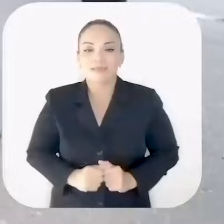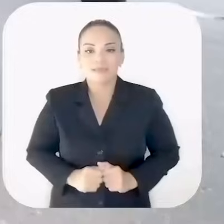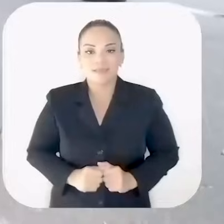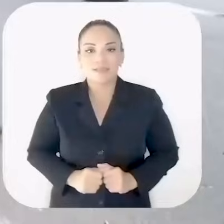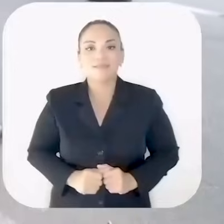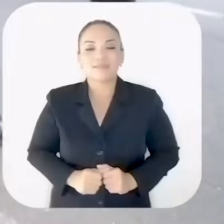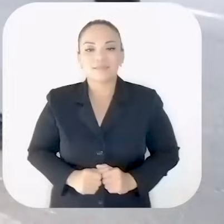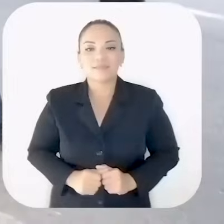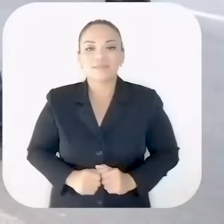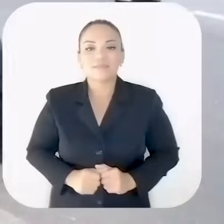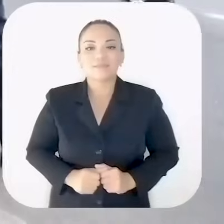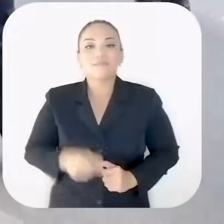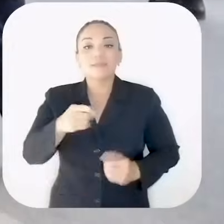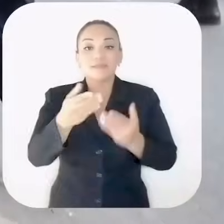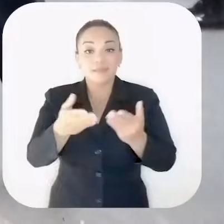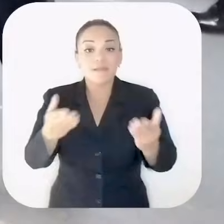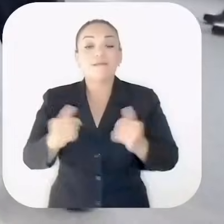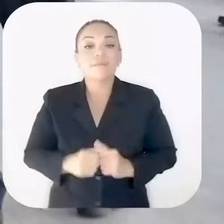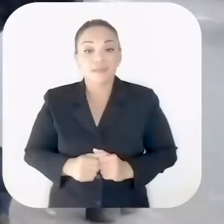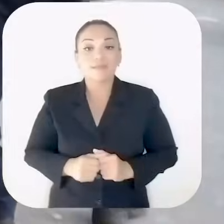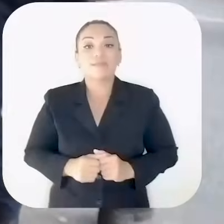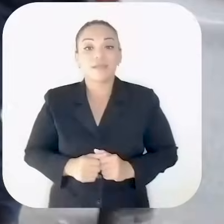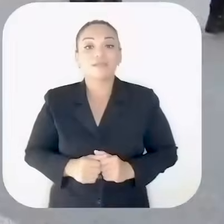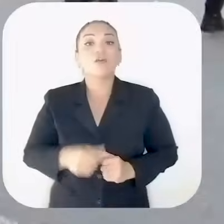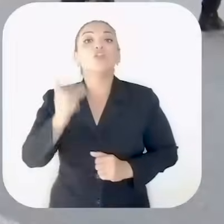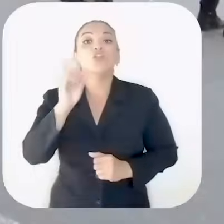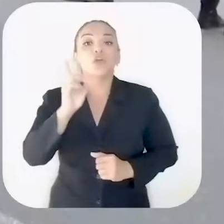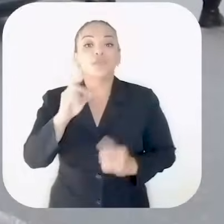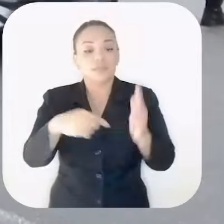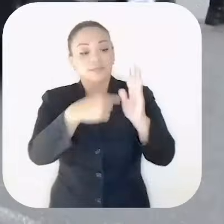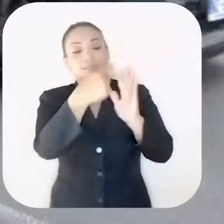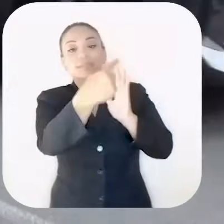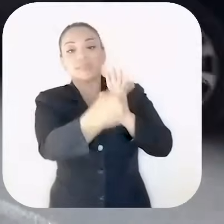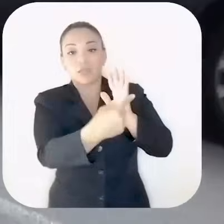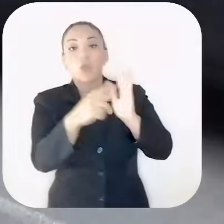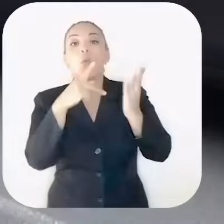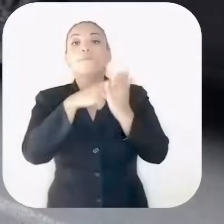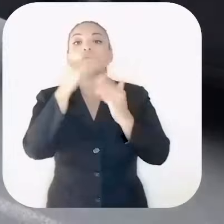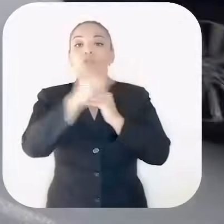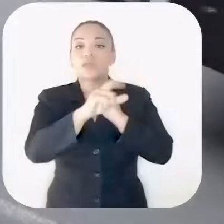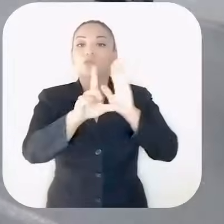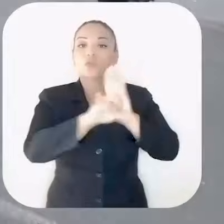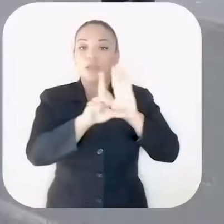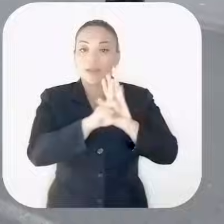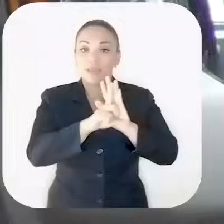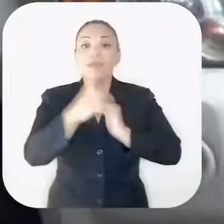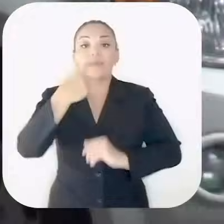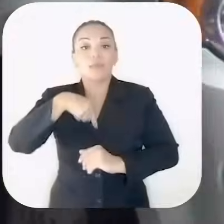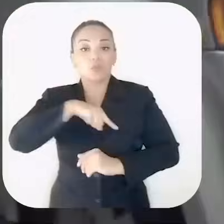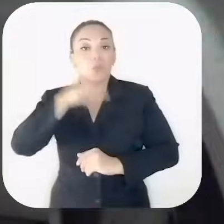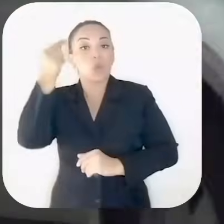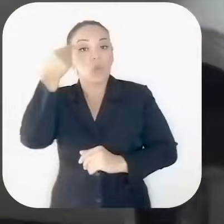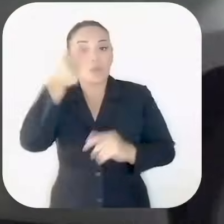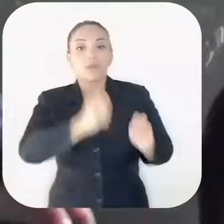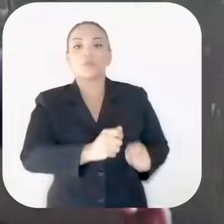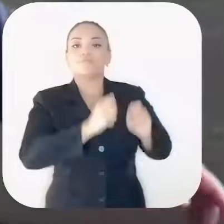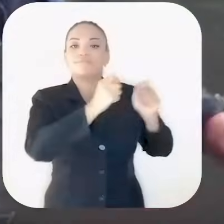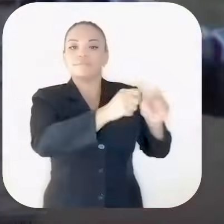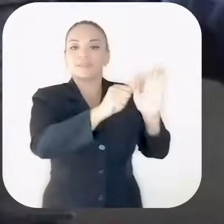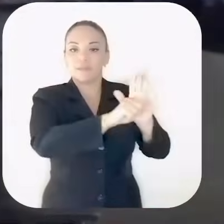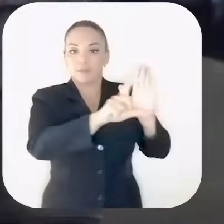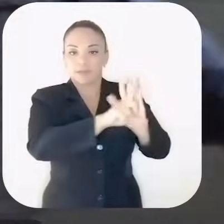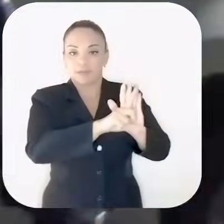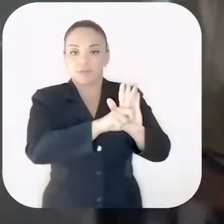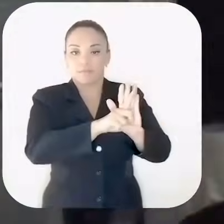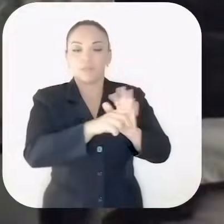al menos 5 proyectos de ley que el gobierno de la República presentó desde